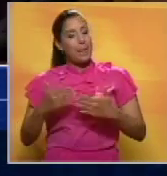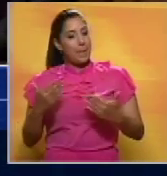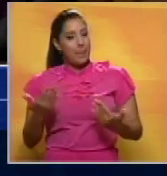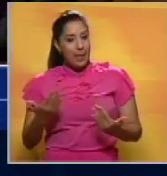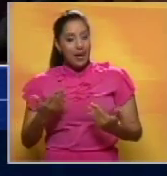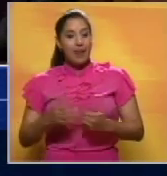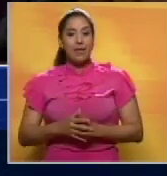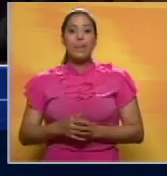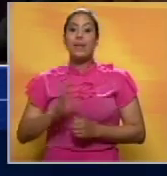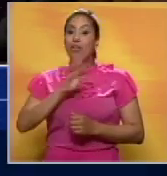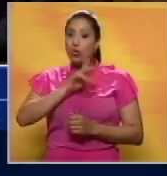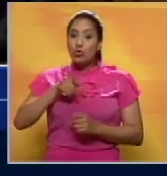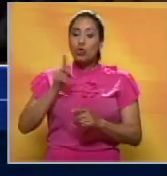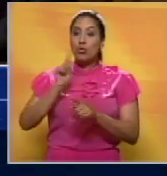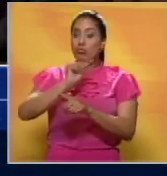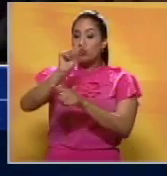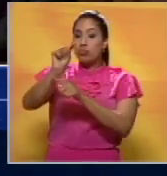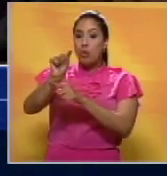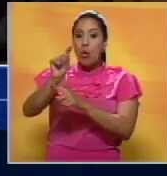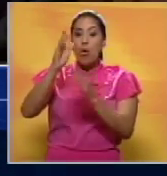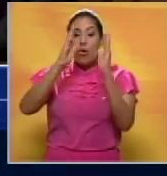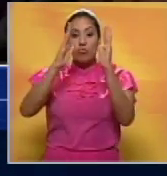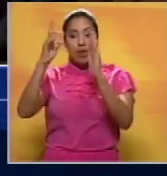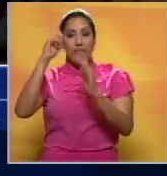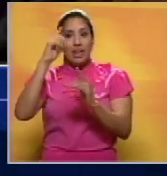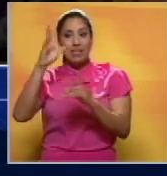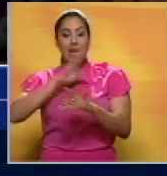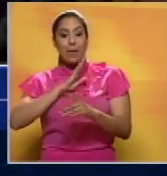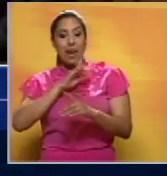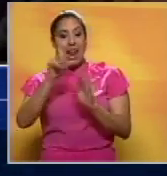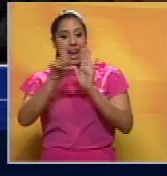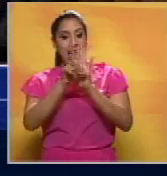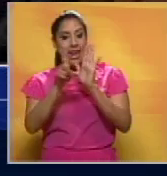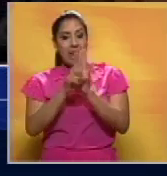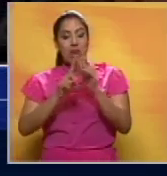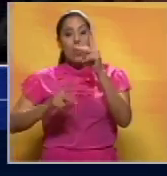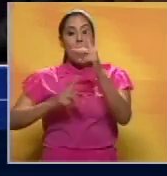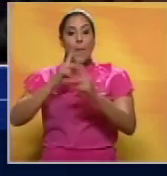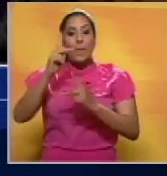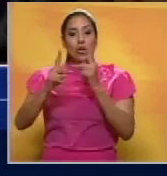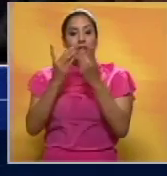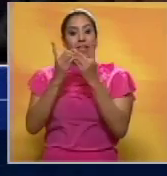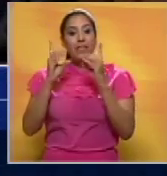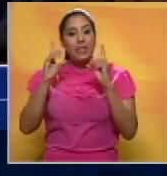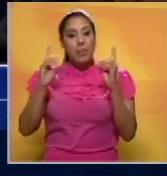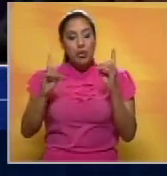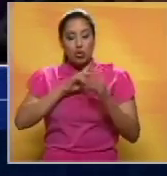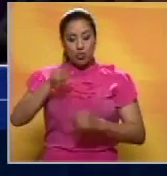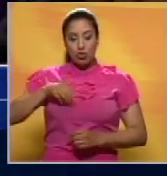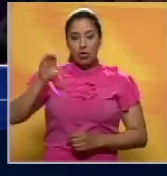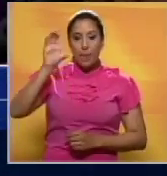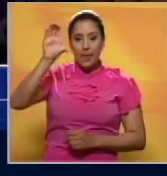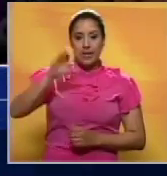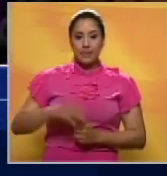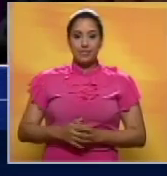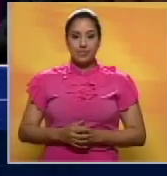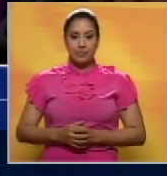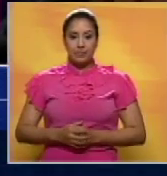para que así imponer una agenda al margen de las leyes y del proceso democrático de nuestro país.